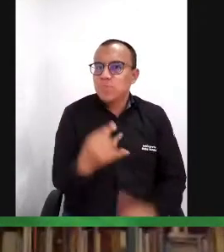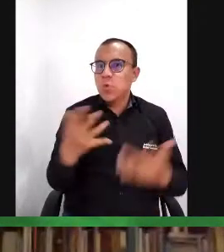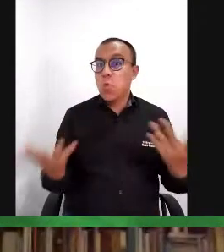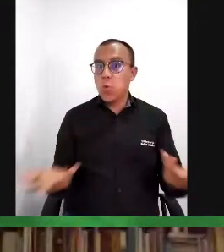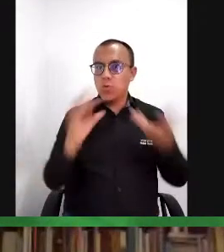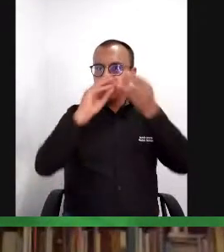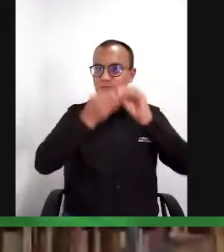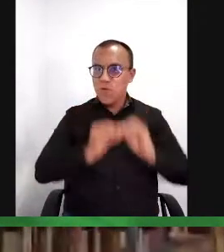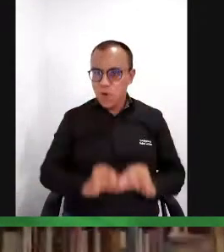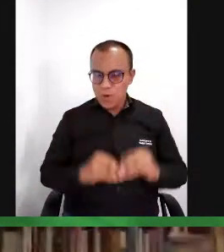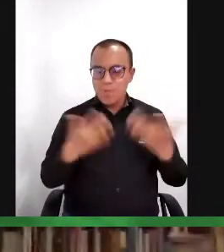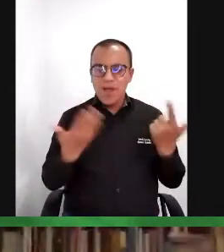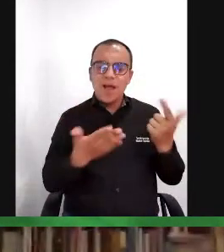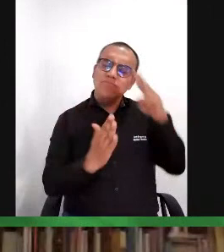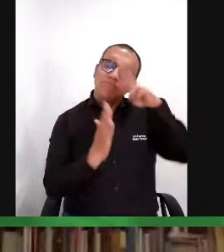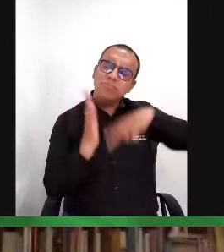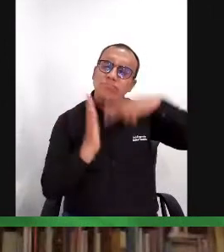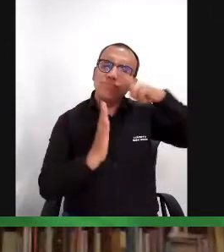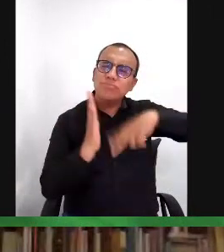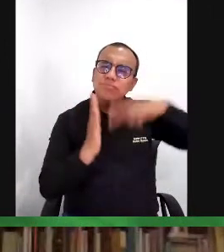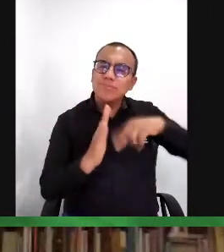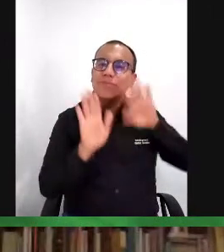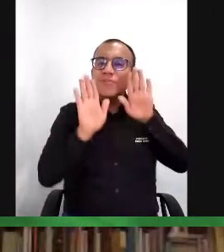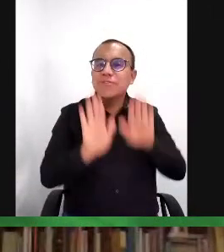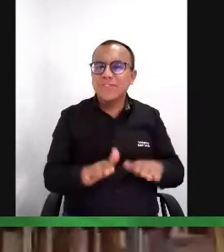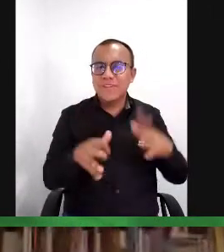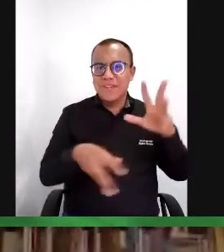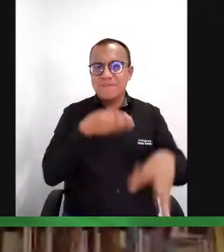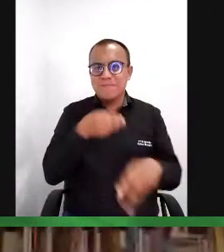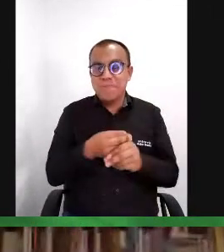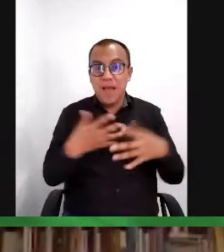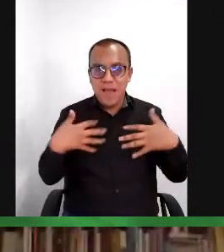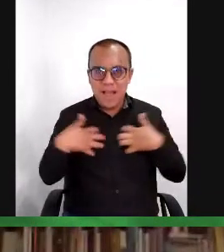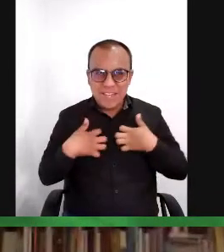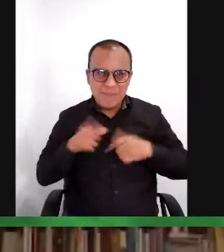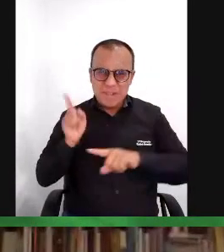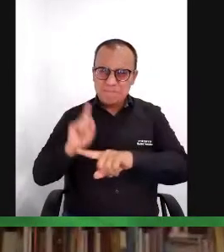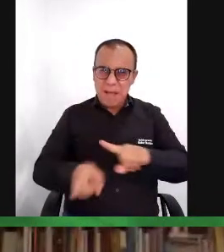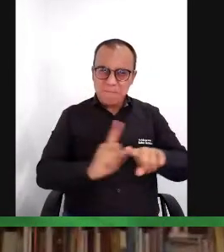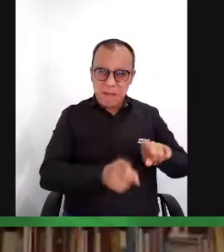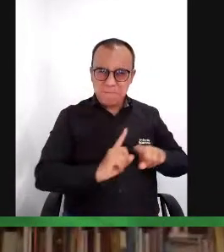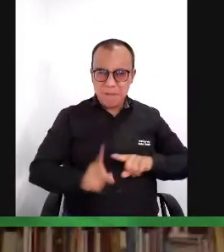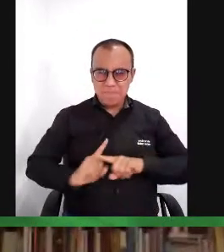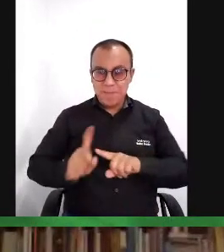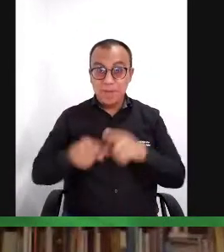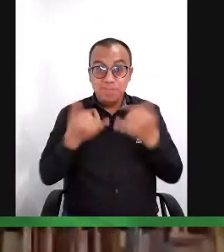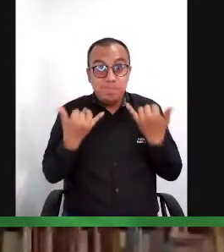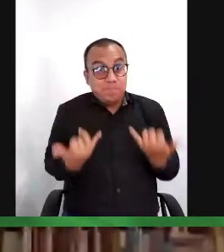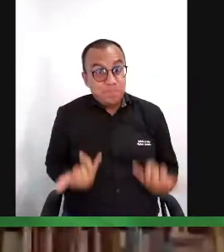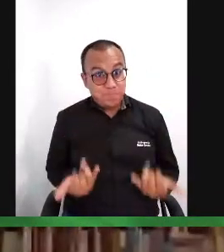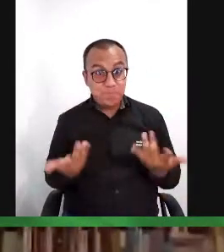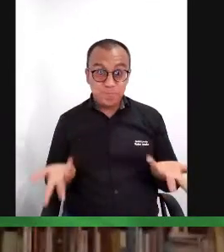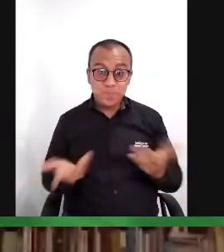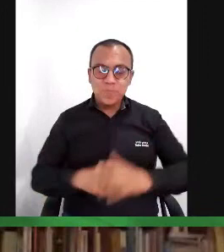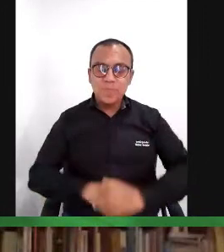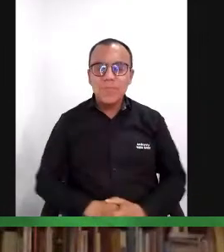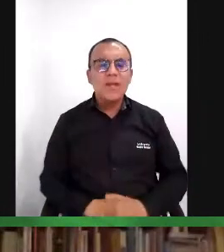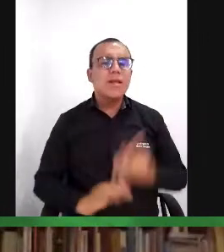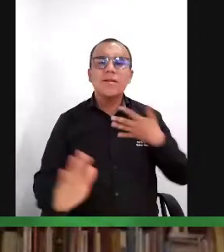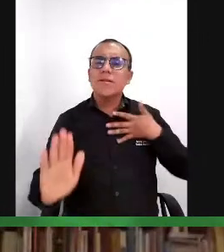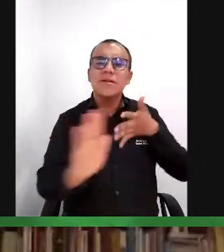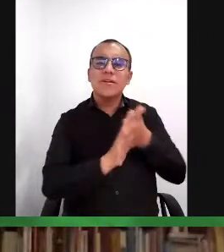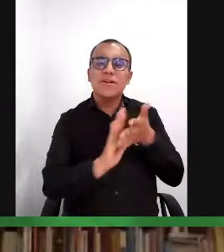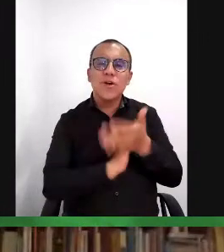que leer uno de estos y sobre una especie que es bastante interesante. En este caso, pues el relato es sobre el